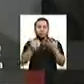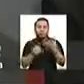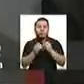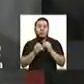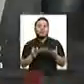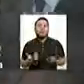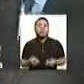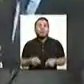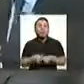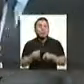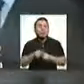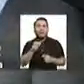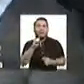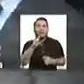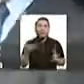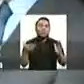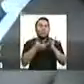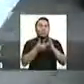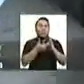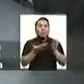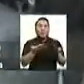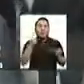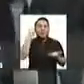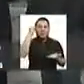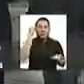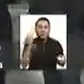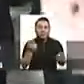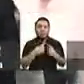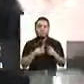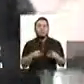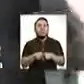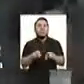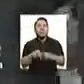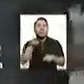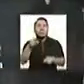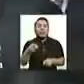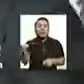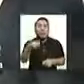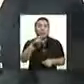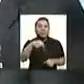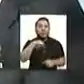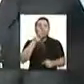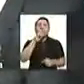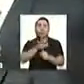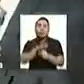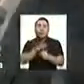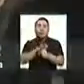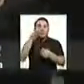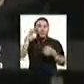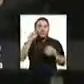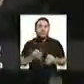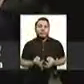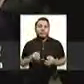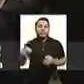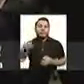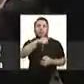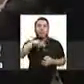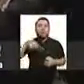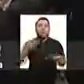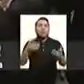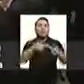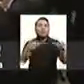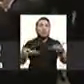del Estado de Derecho. En la reunión se adoptaron significativos compromisos de cooperación en el área de